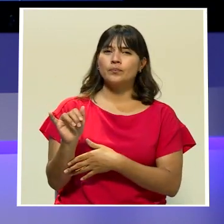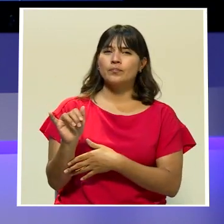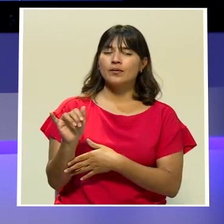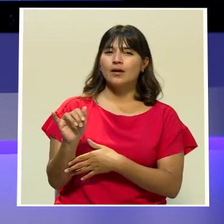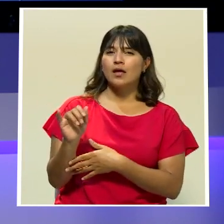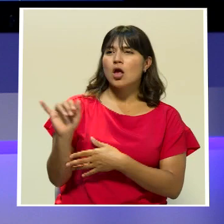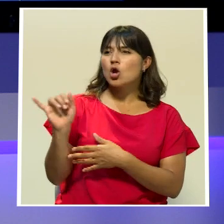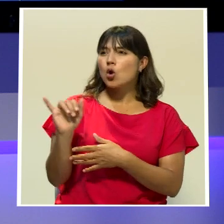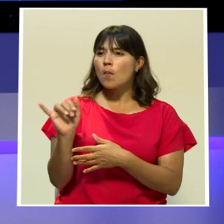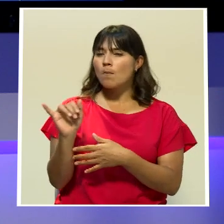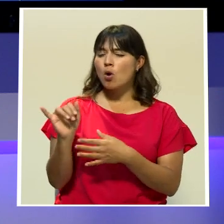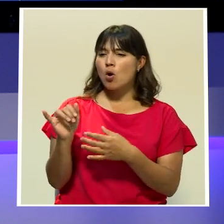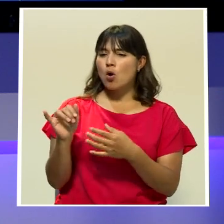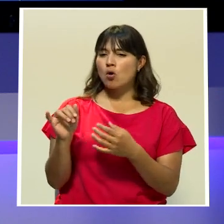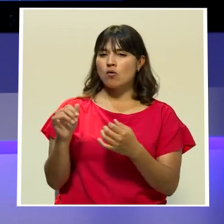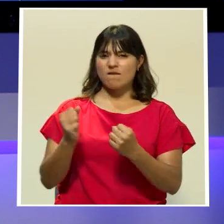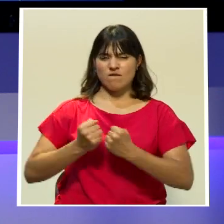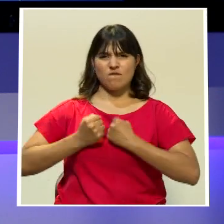virilidad